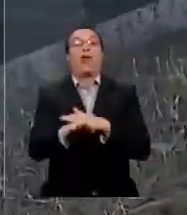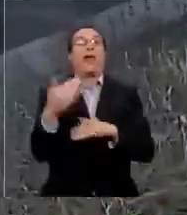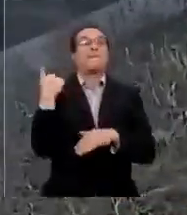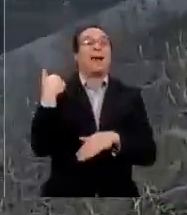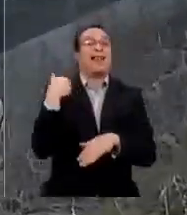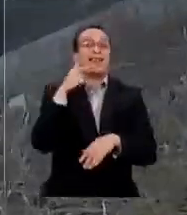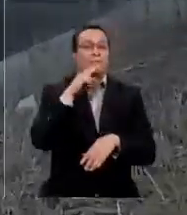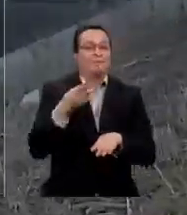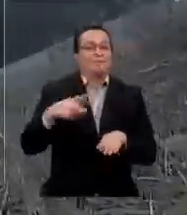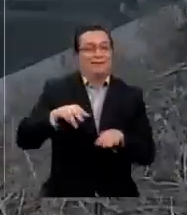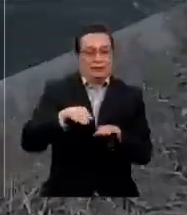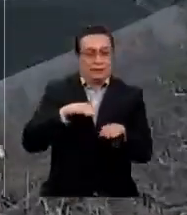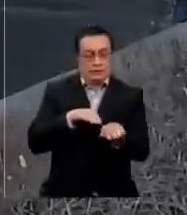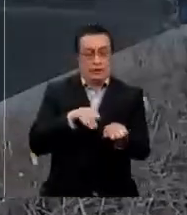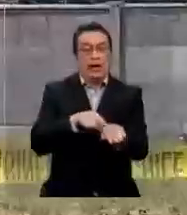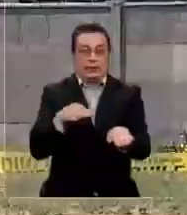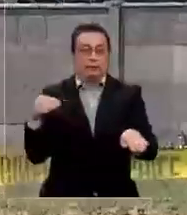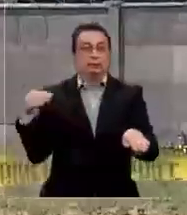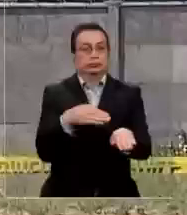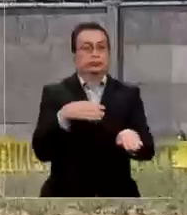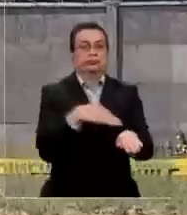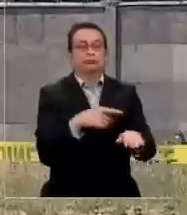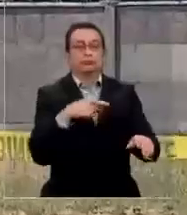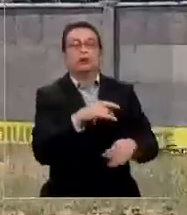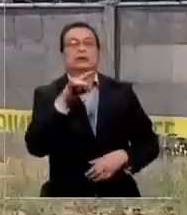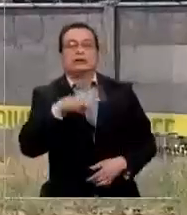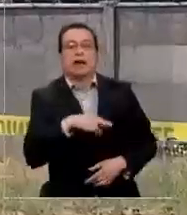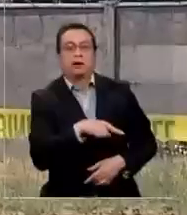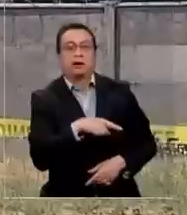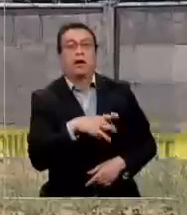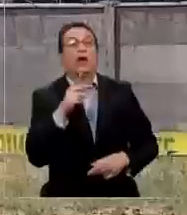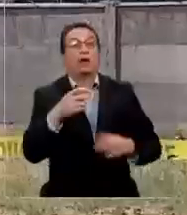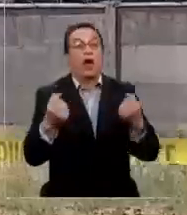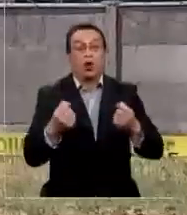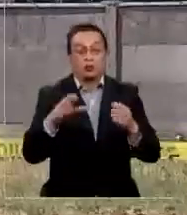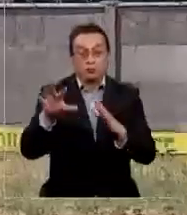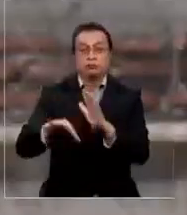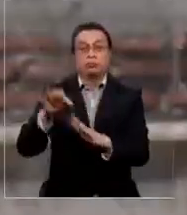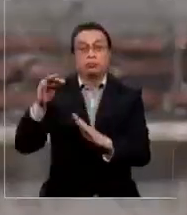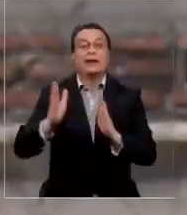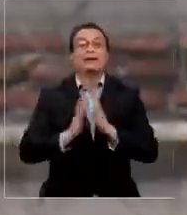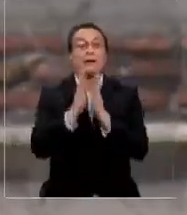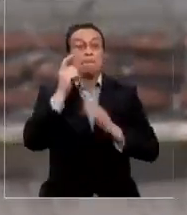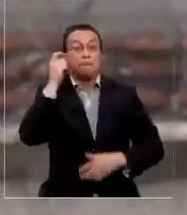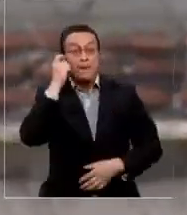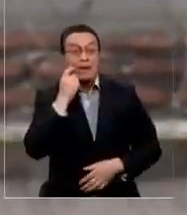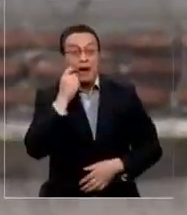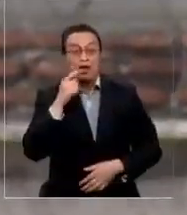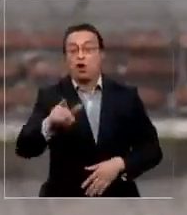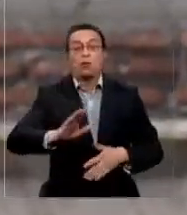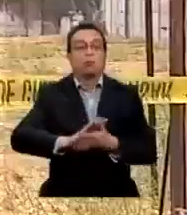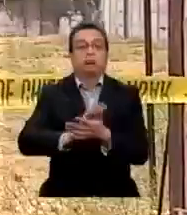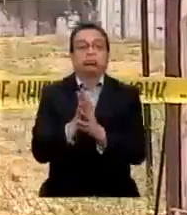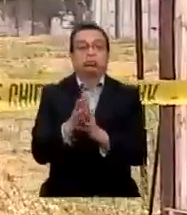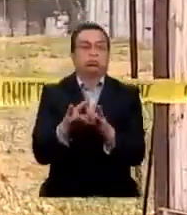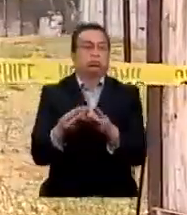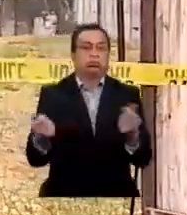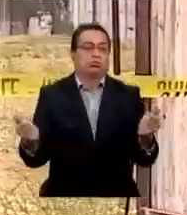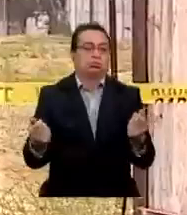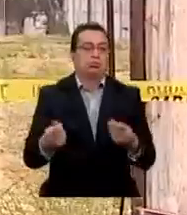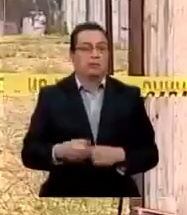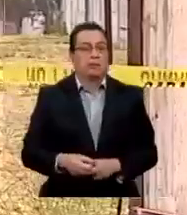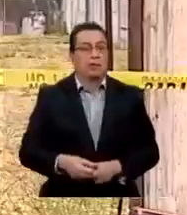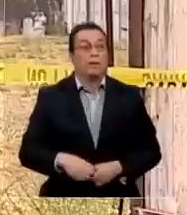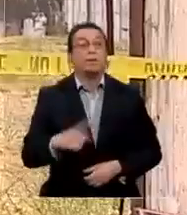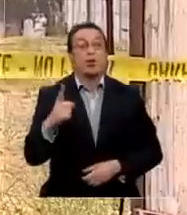que fue ratificada cuando solo minutos después el vehículo de carga fue encontrado en San Bernardo completamente vacío. Y aparentemente